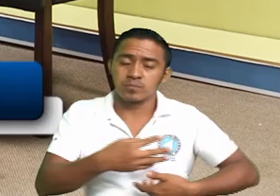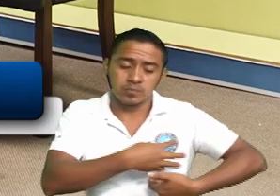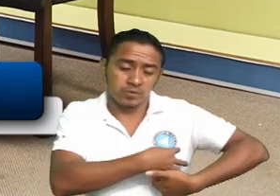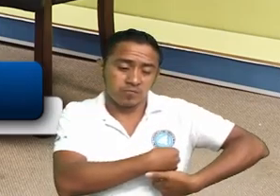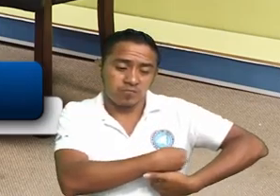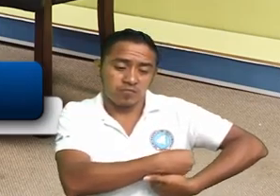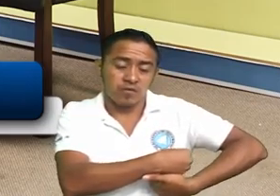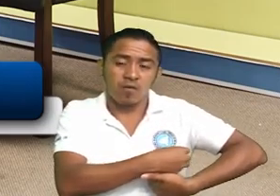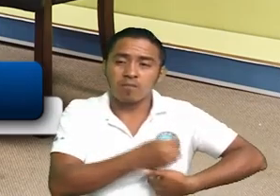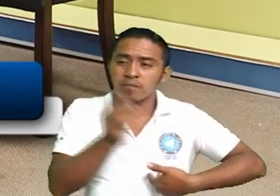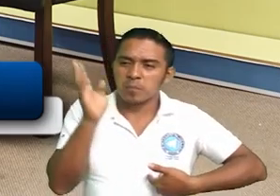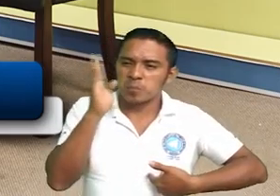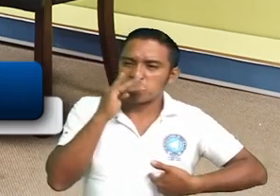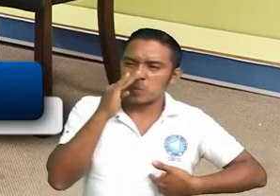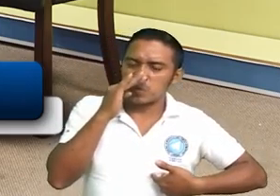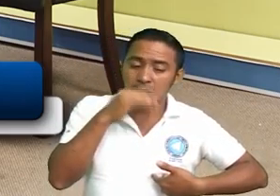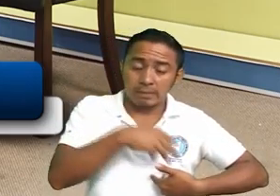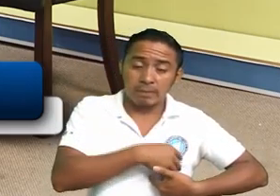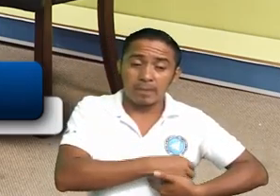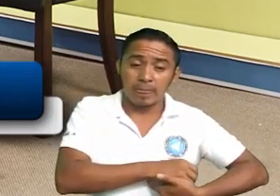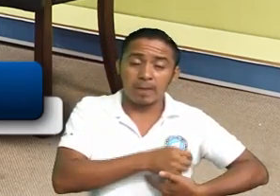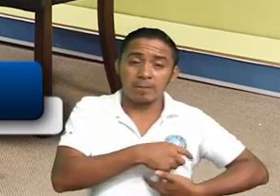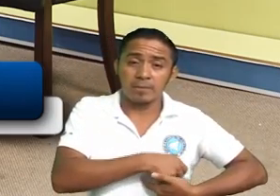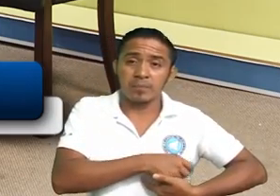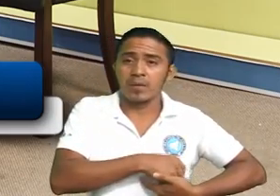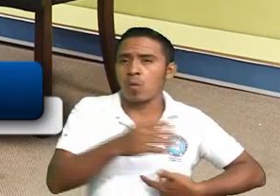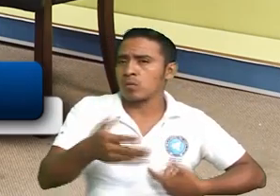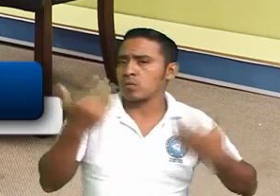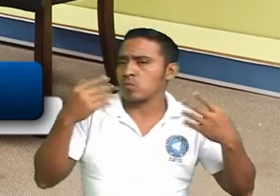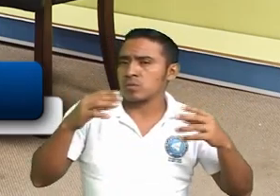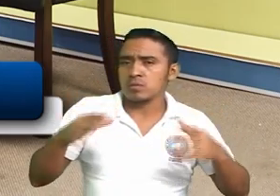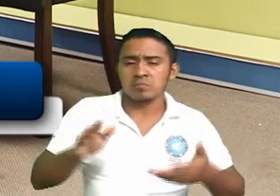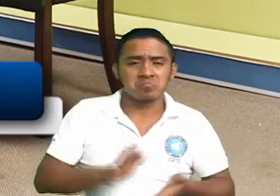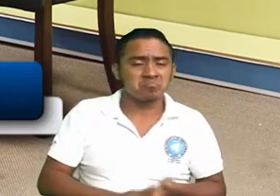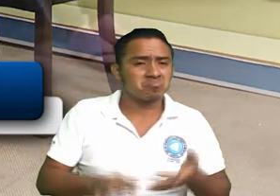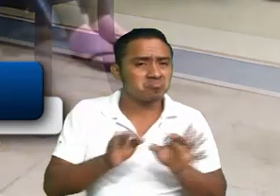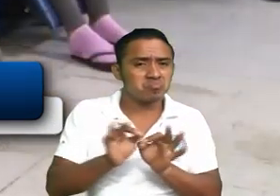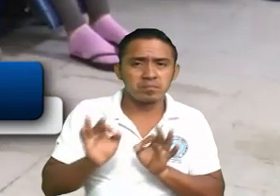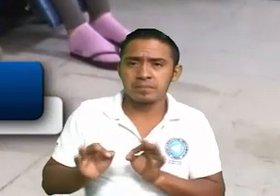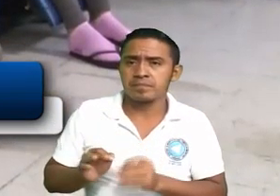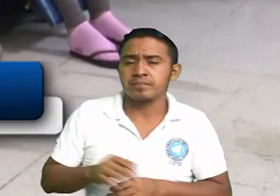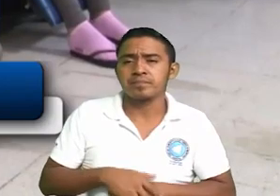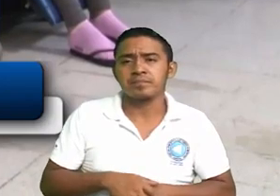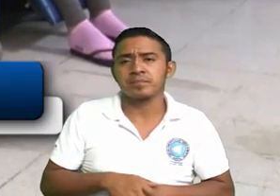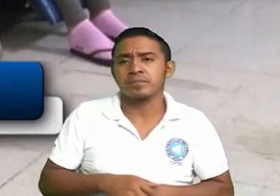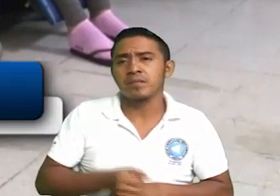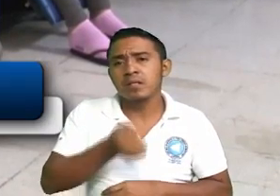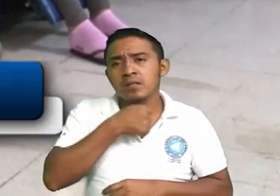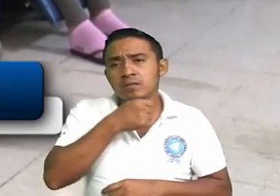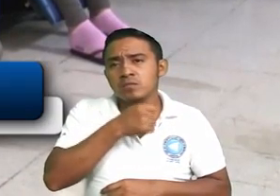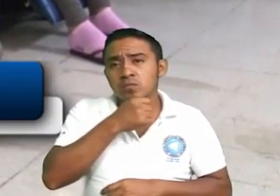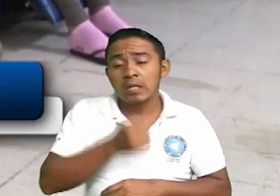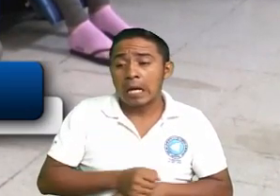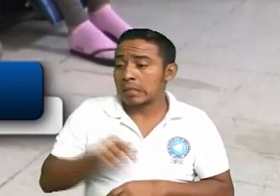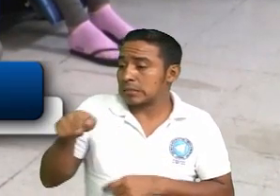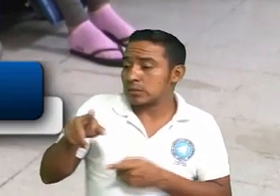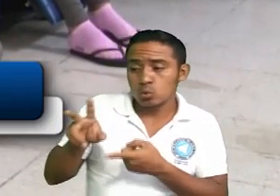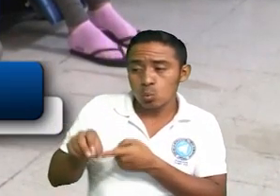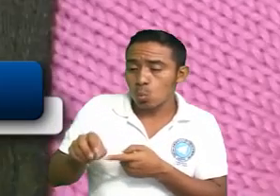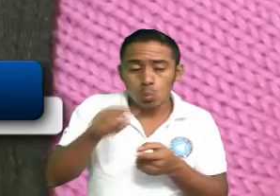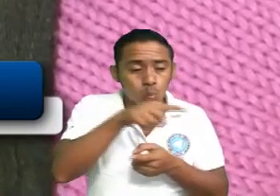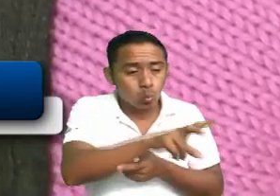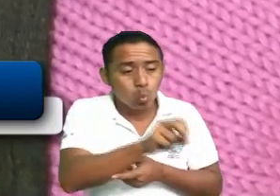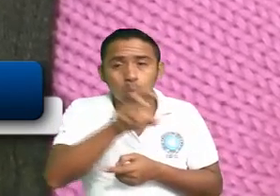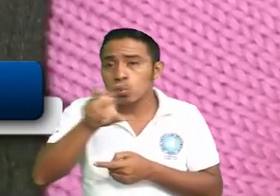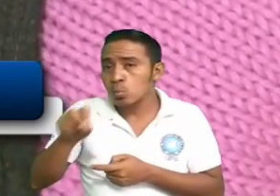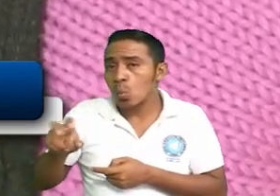Los alimentos que tienen muchos olores fuertes, el ajo, la cebolla, porque en cierta manera pueden